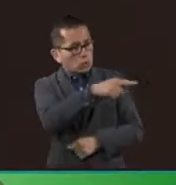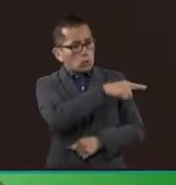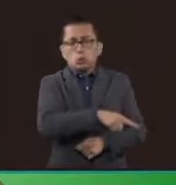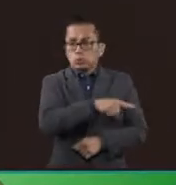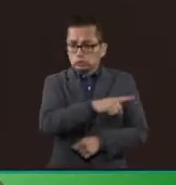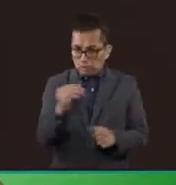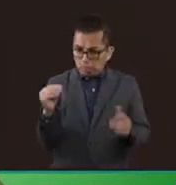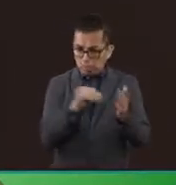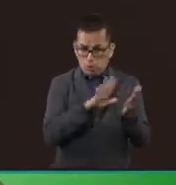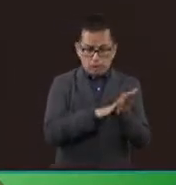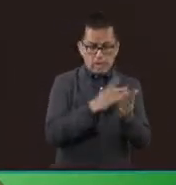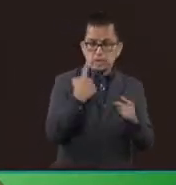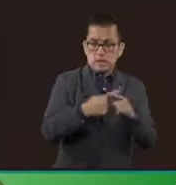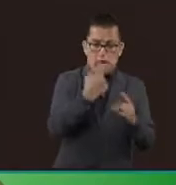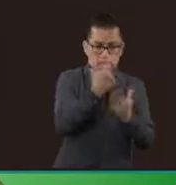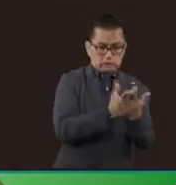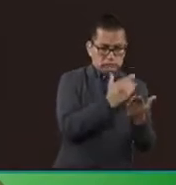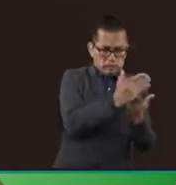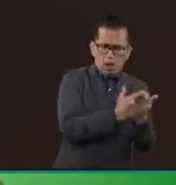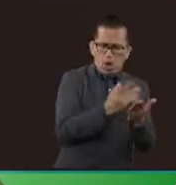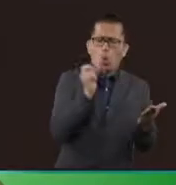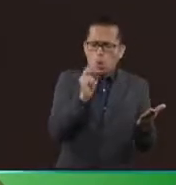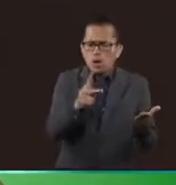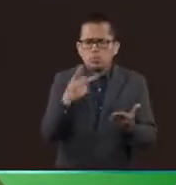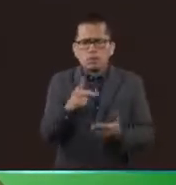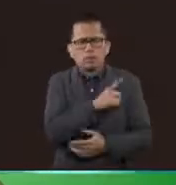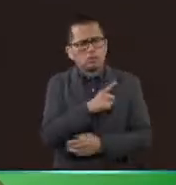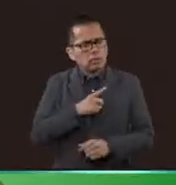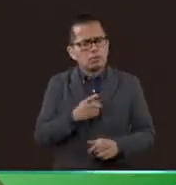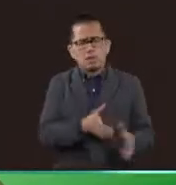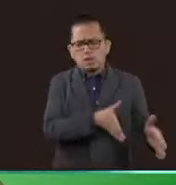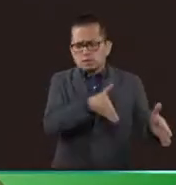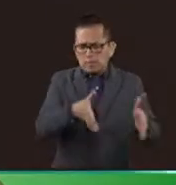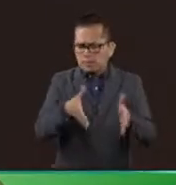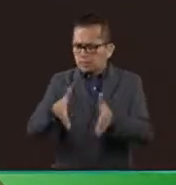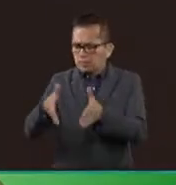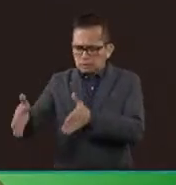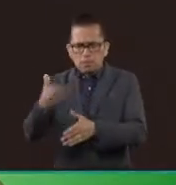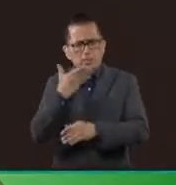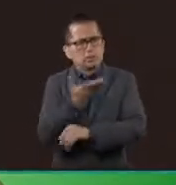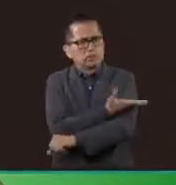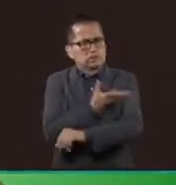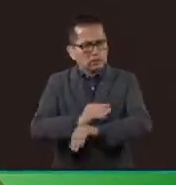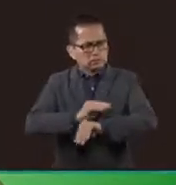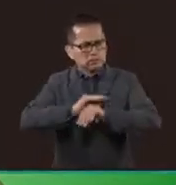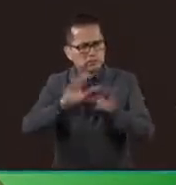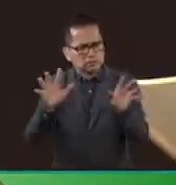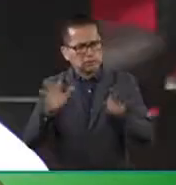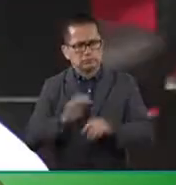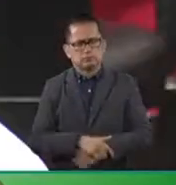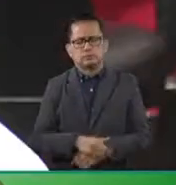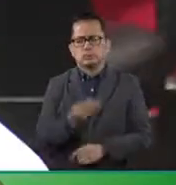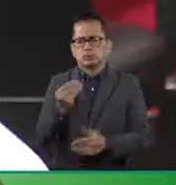boleta pueda haber transparencia en cada una de las etapas de dicho proceso Muchas gracias gracias a